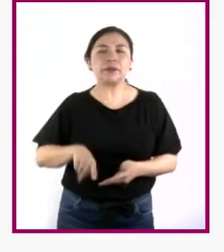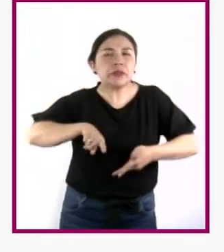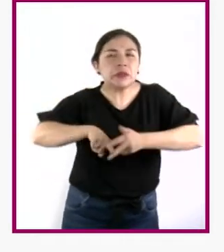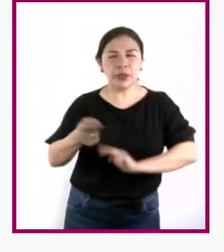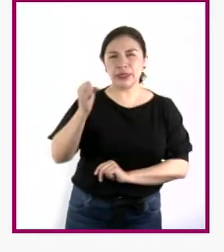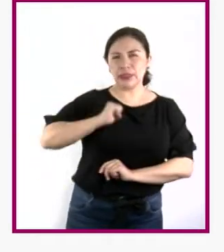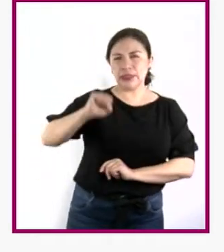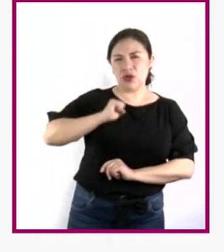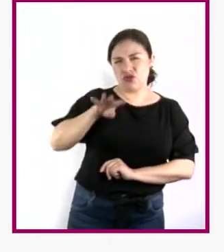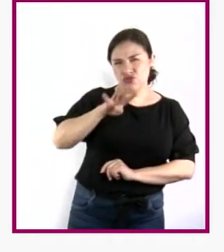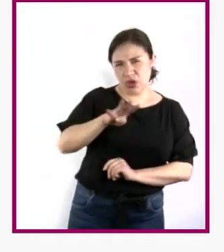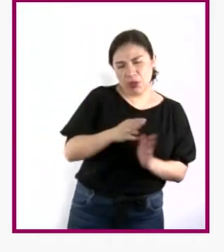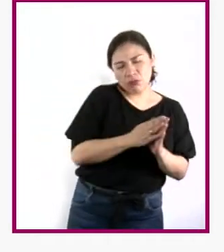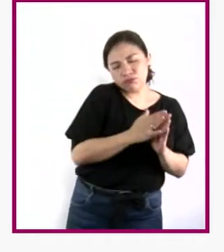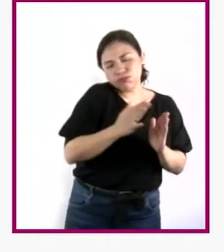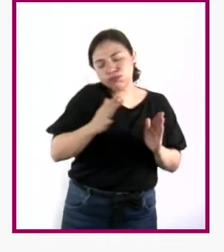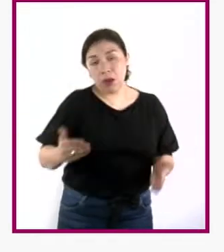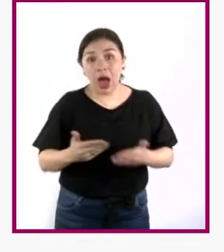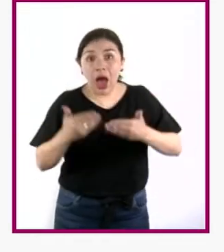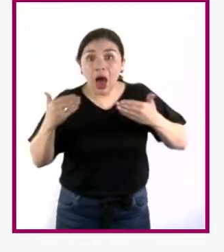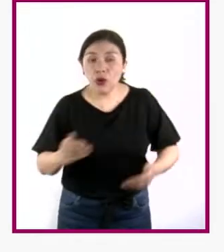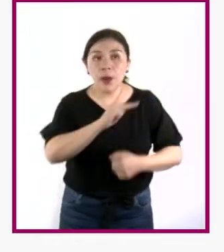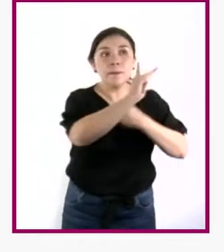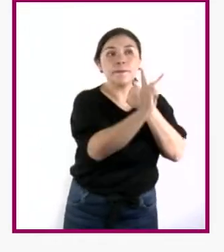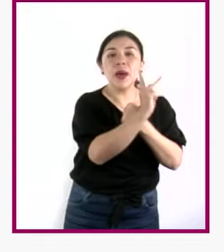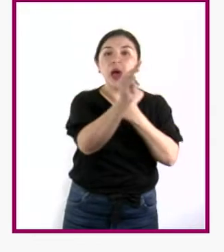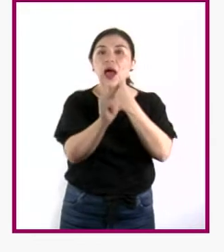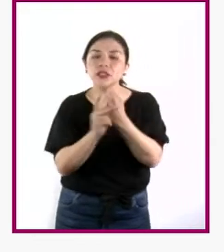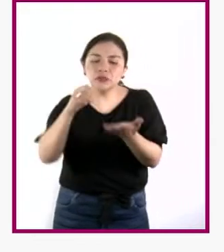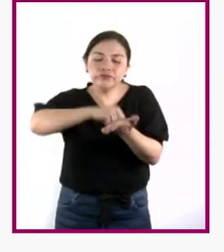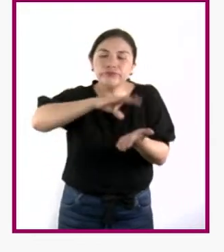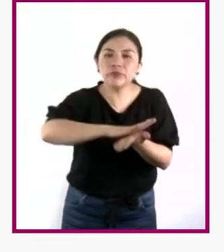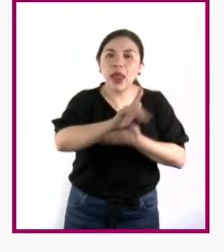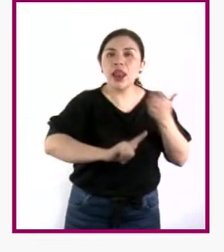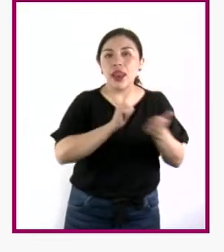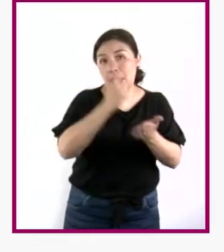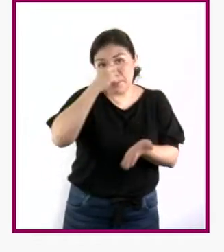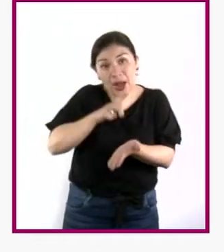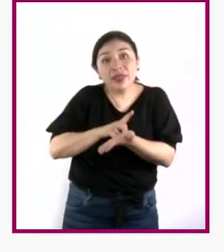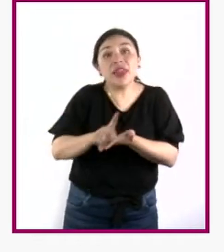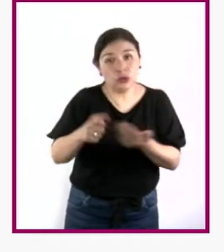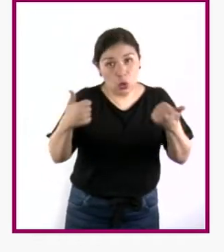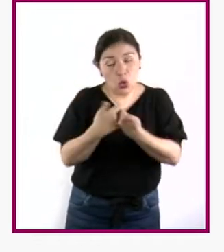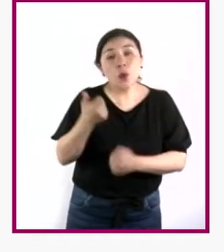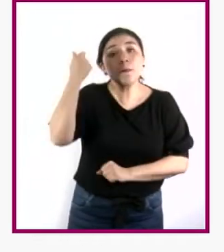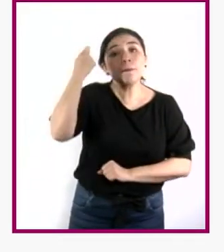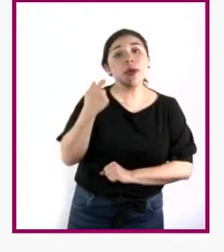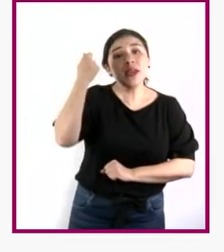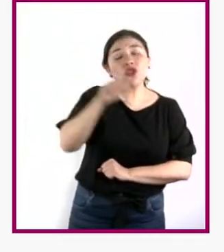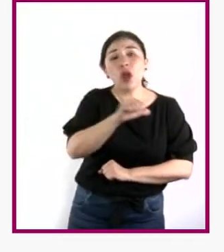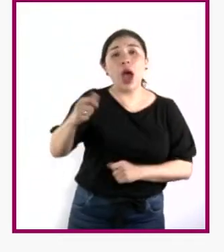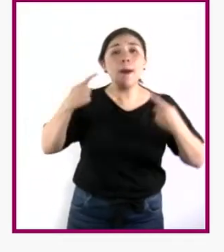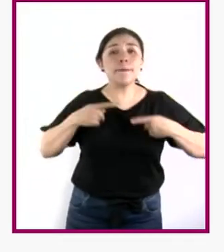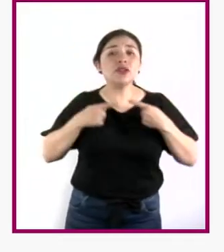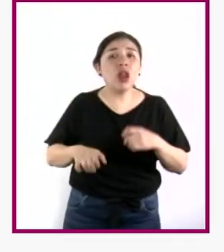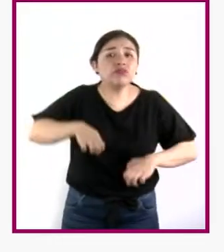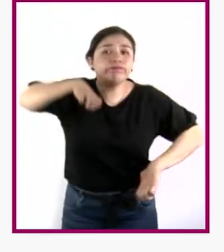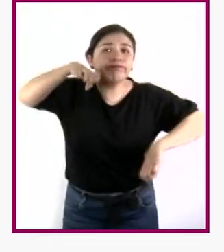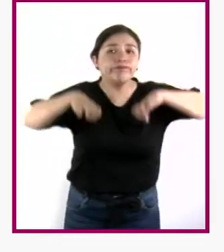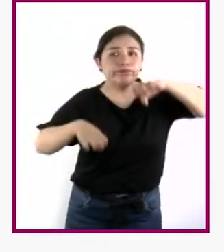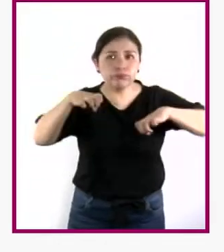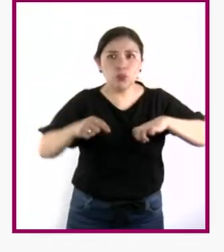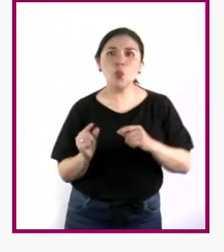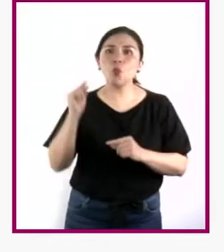siglo XIX hasta ahora, los países han integrado a sus legislaciones el derecho humano de la pensión por vejez. El porcentaje se